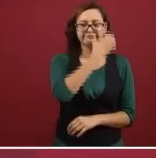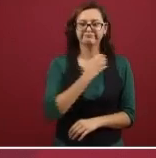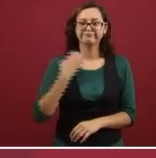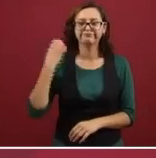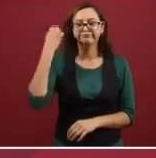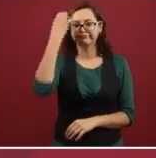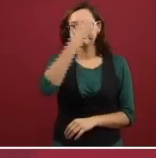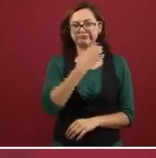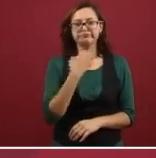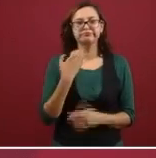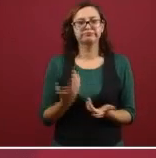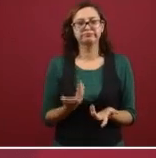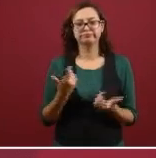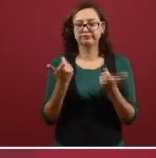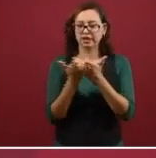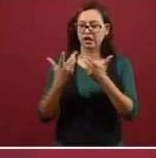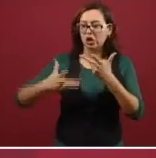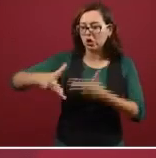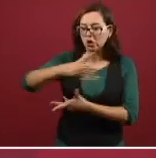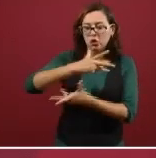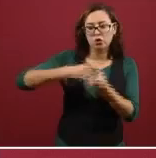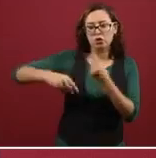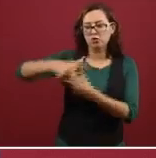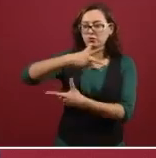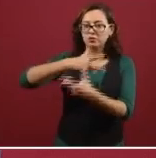el funcionamiento de la economía,